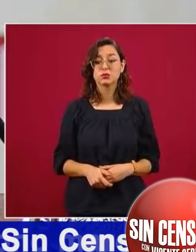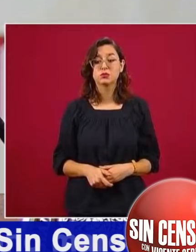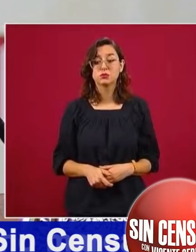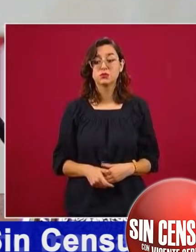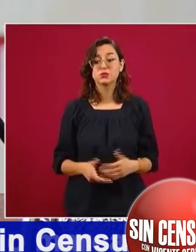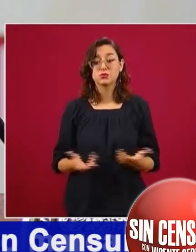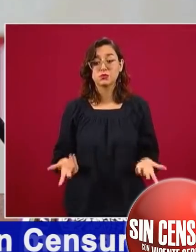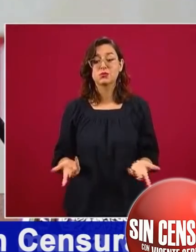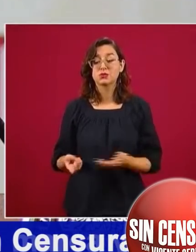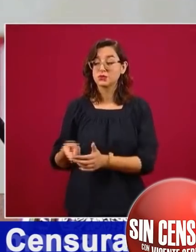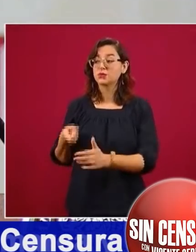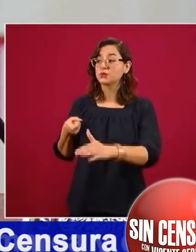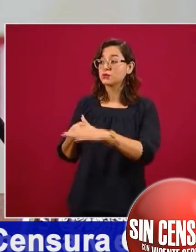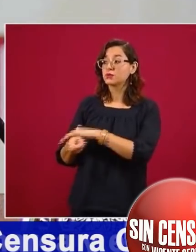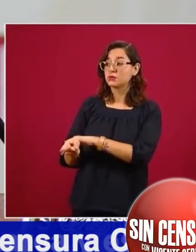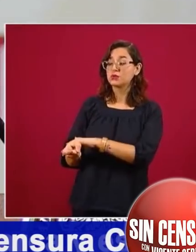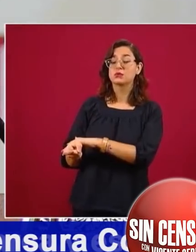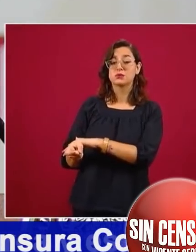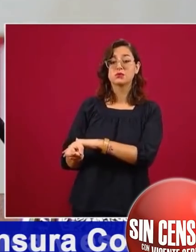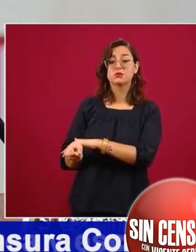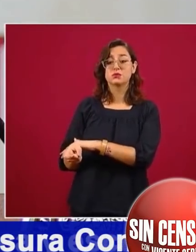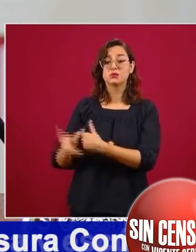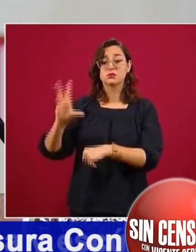dinero de por medio.